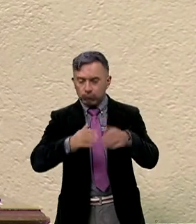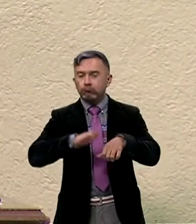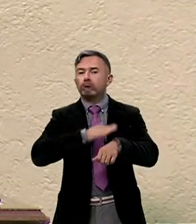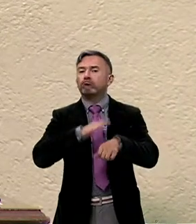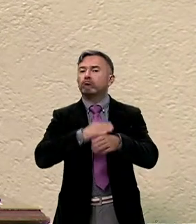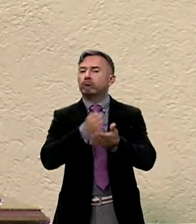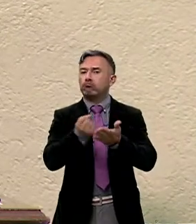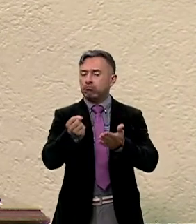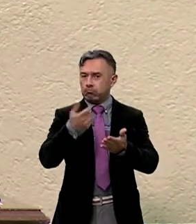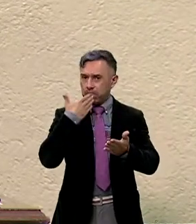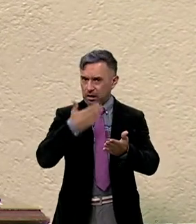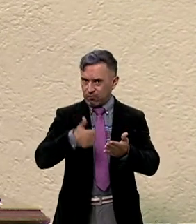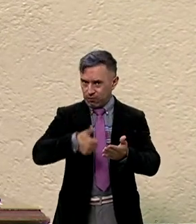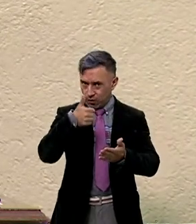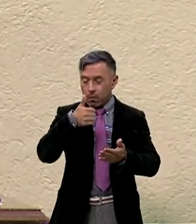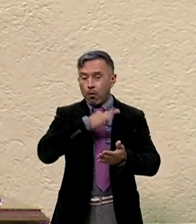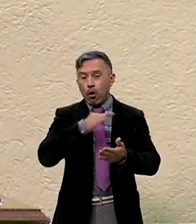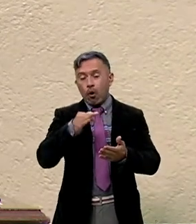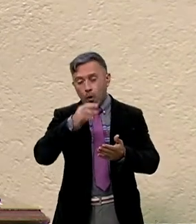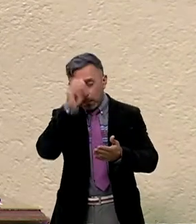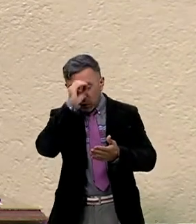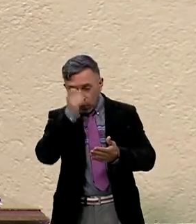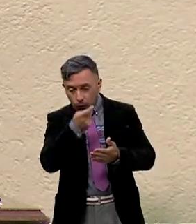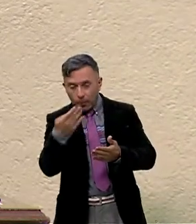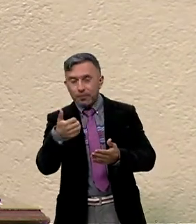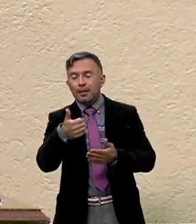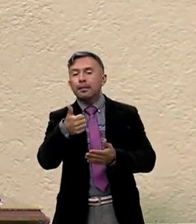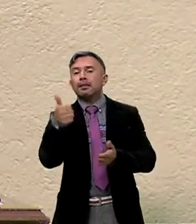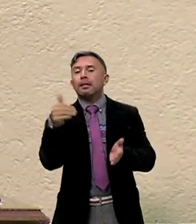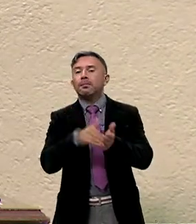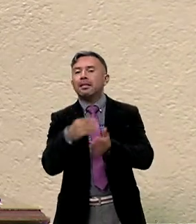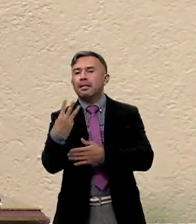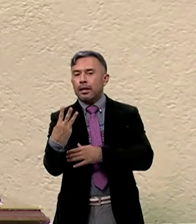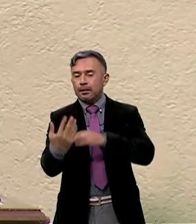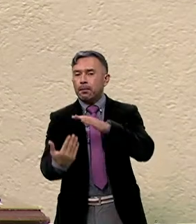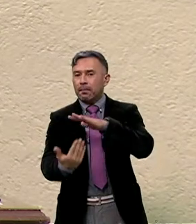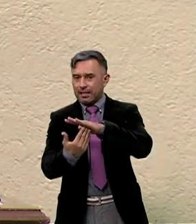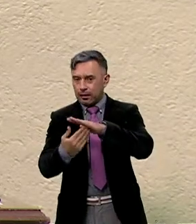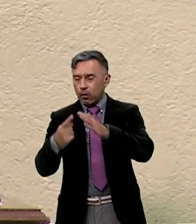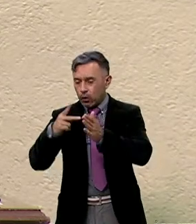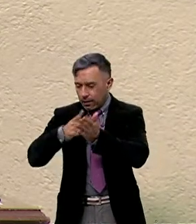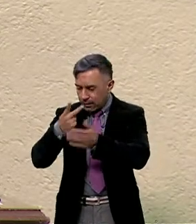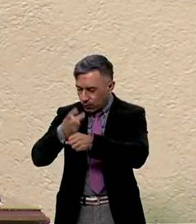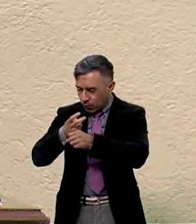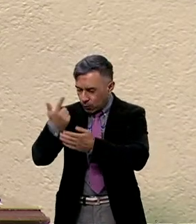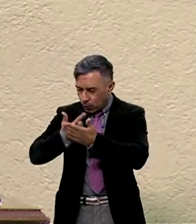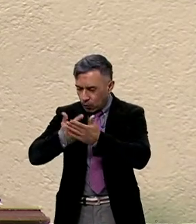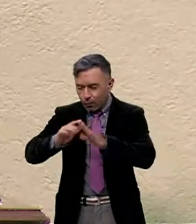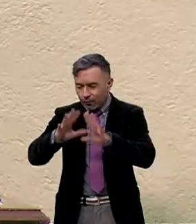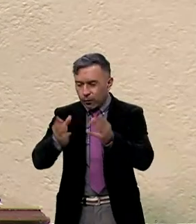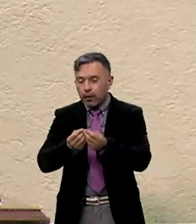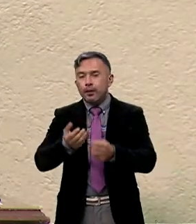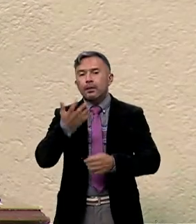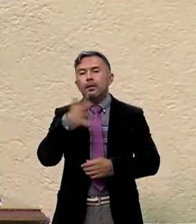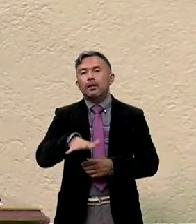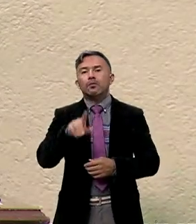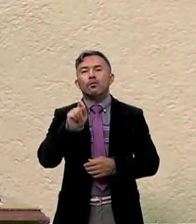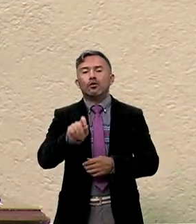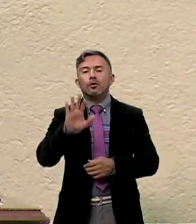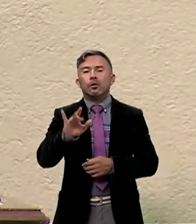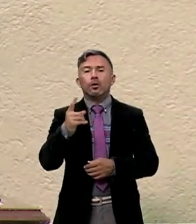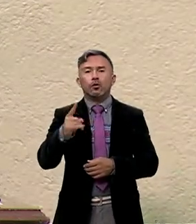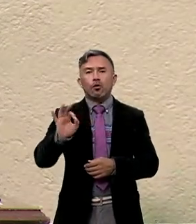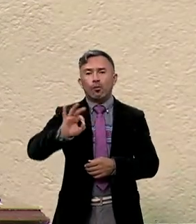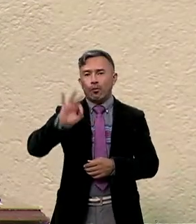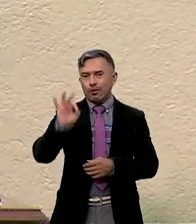recontaron las opiniones de tan sólo seis mil tres mesas lo que representa el diez punto 51 por ciento de